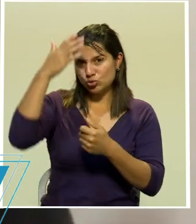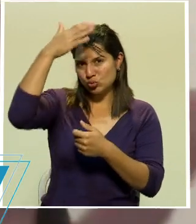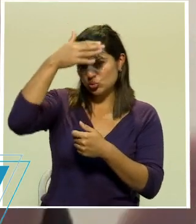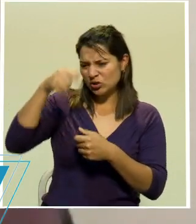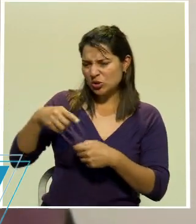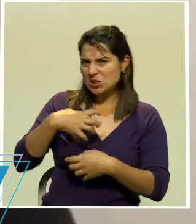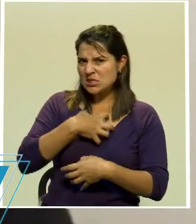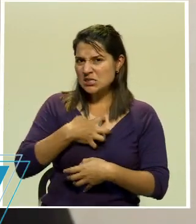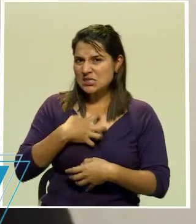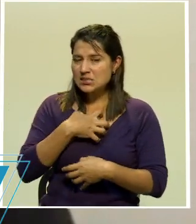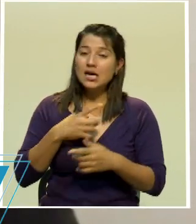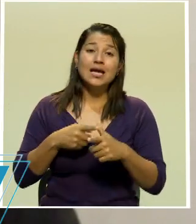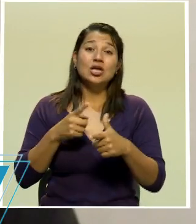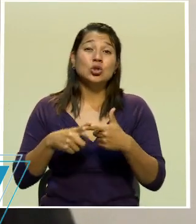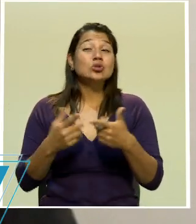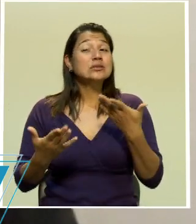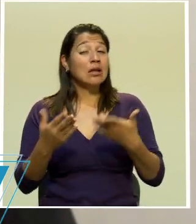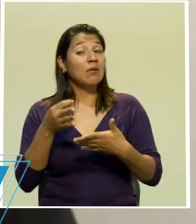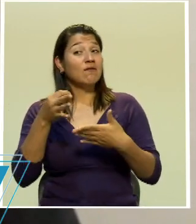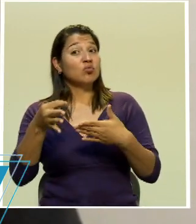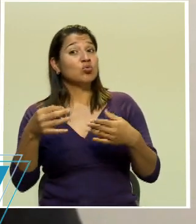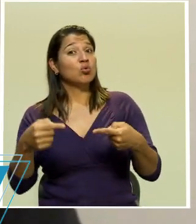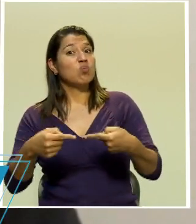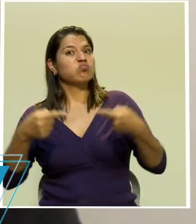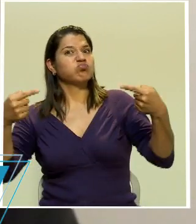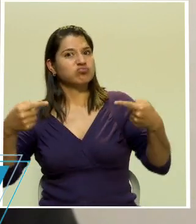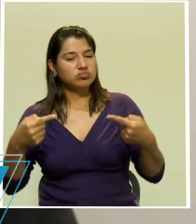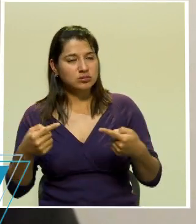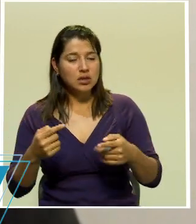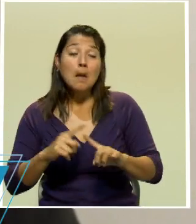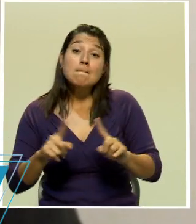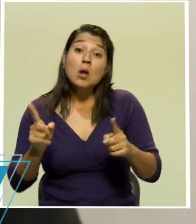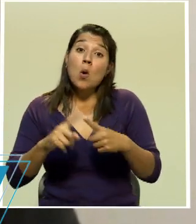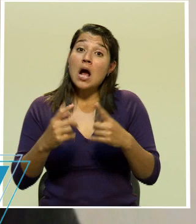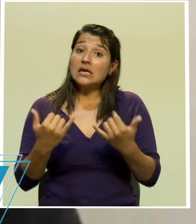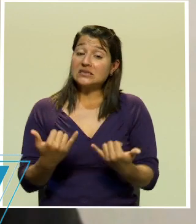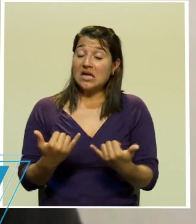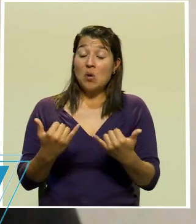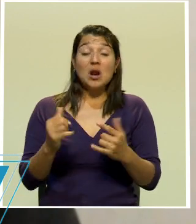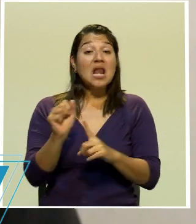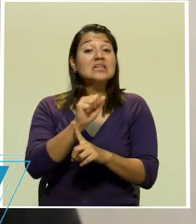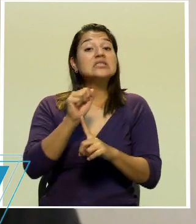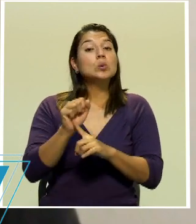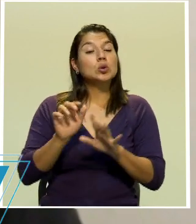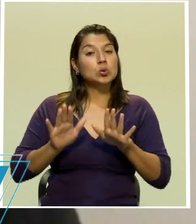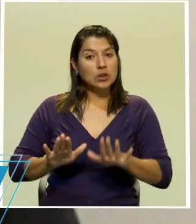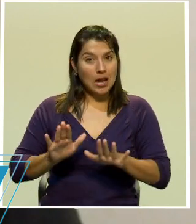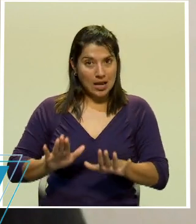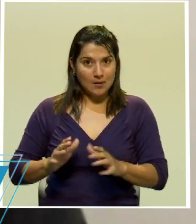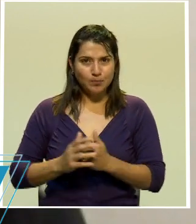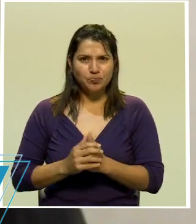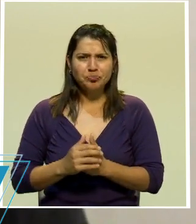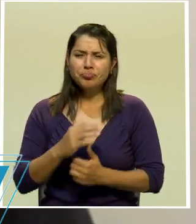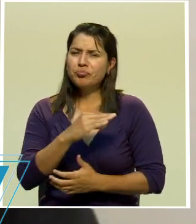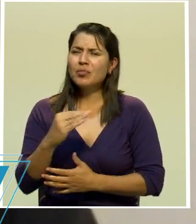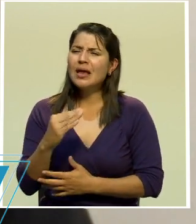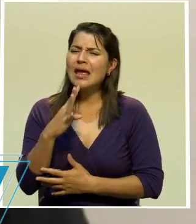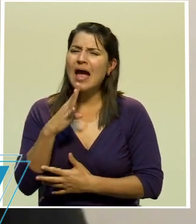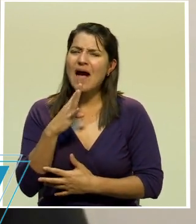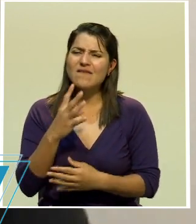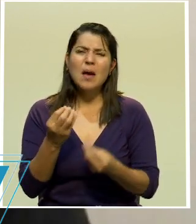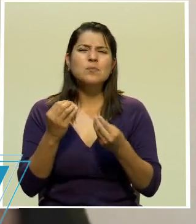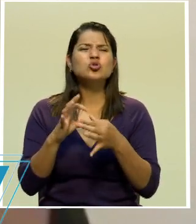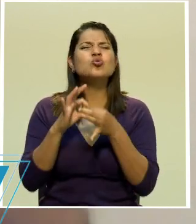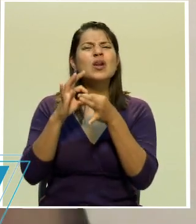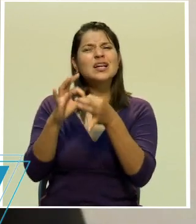social, pero por dicha hasta ahora la situación parece estar bastante estable. Y Ernesto, a pesar de que se habla mucho de la negativa del presidente